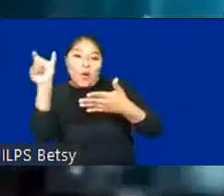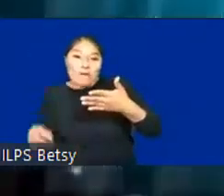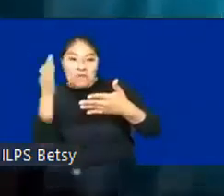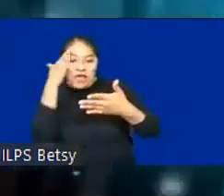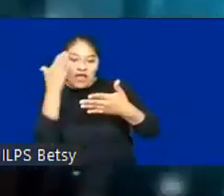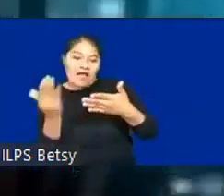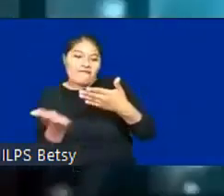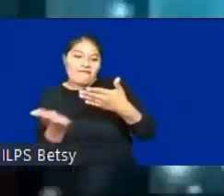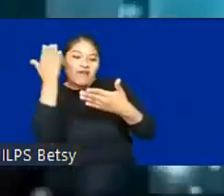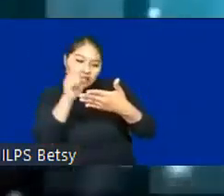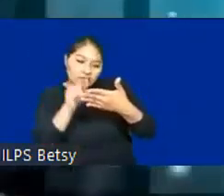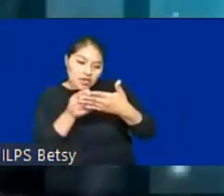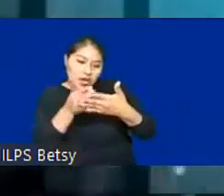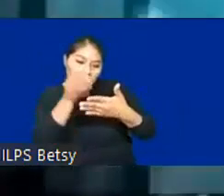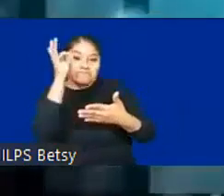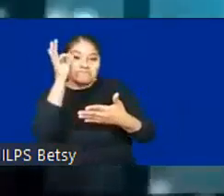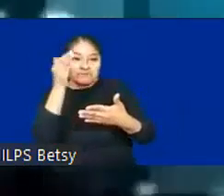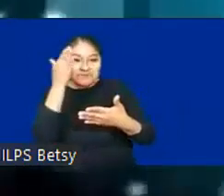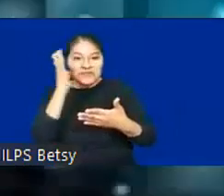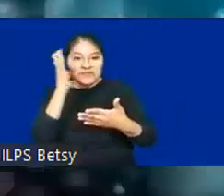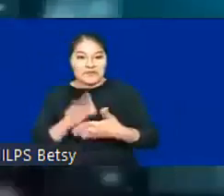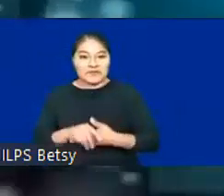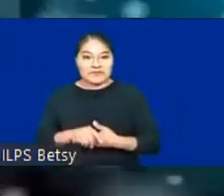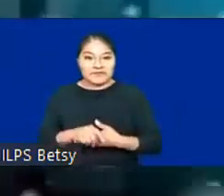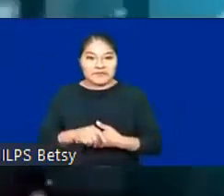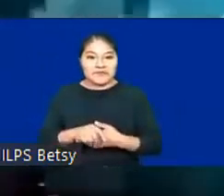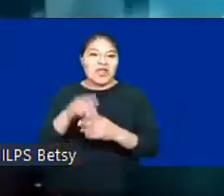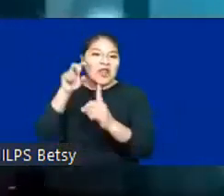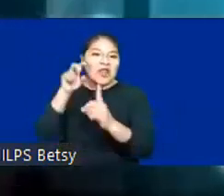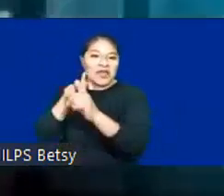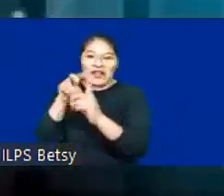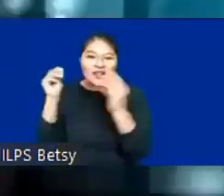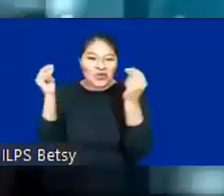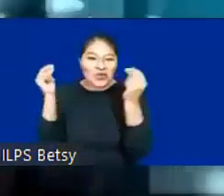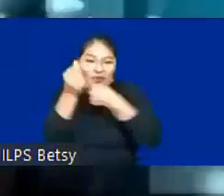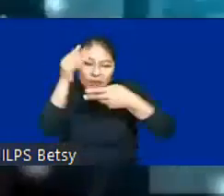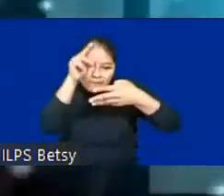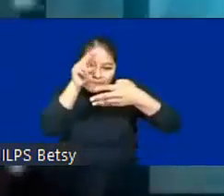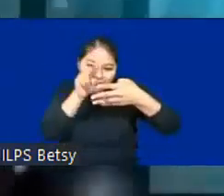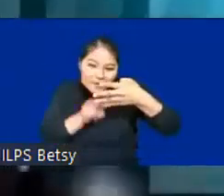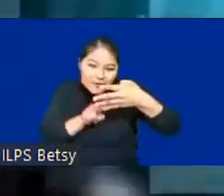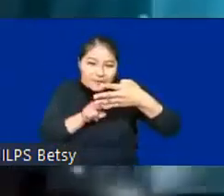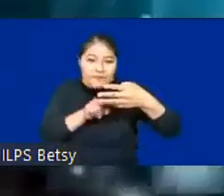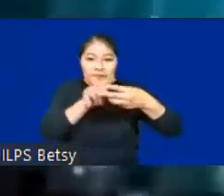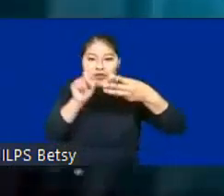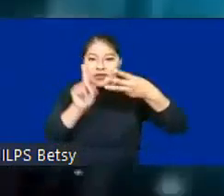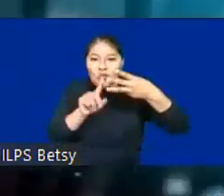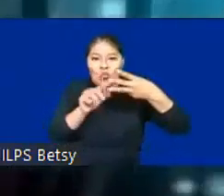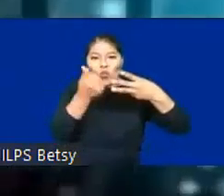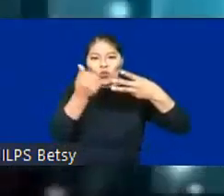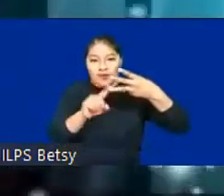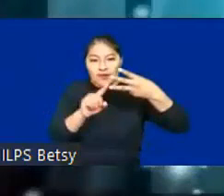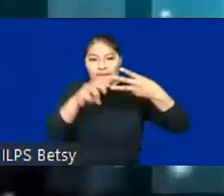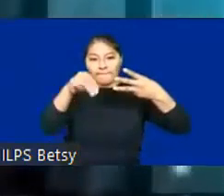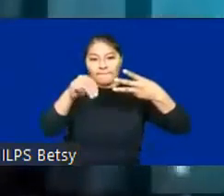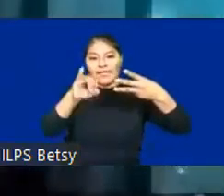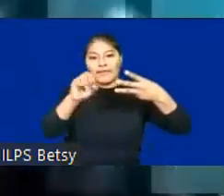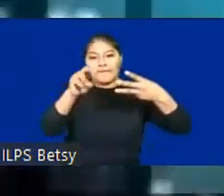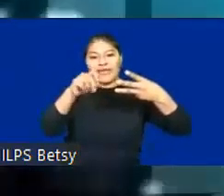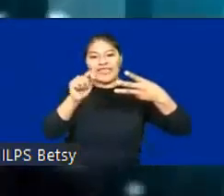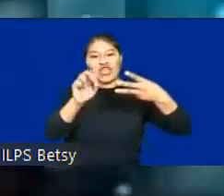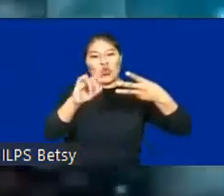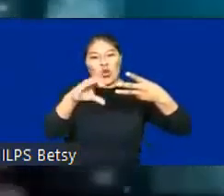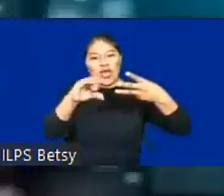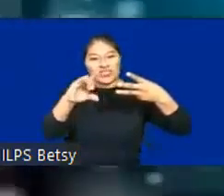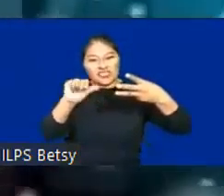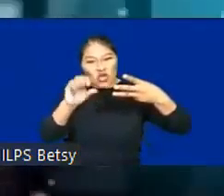de inmatriculación vehicular digital, ¿no? Para que se presenten los partes para el acto de inmatriculación vehicular con firma digital. Hay